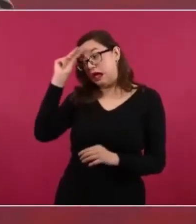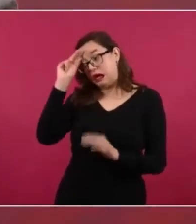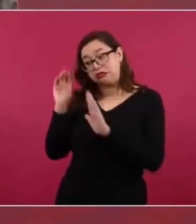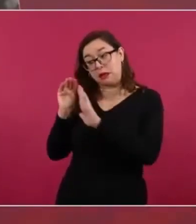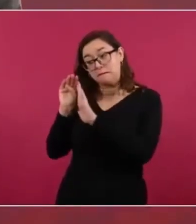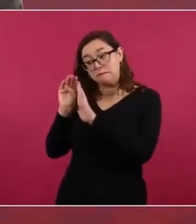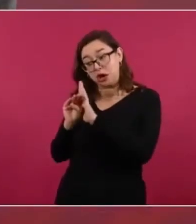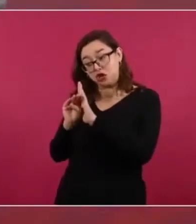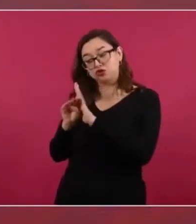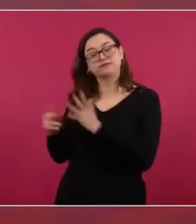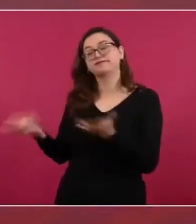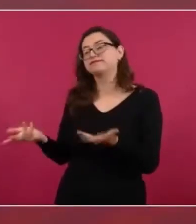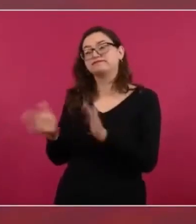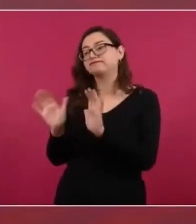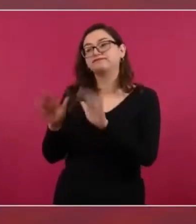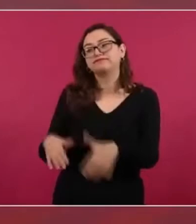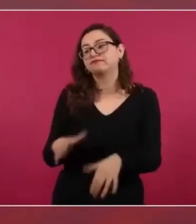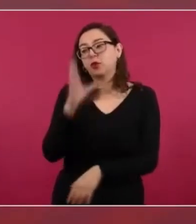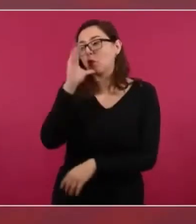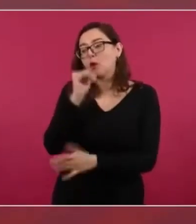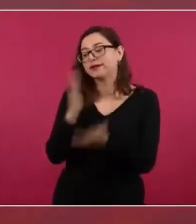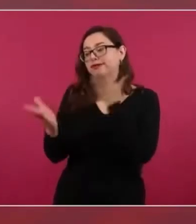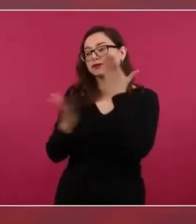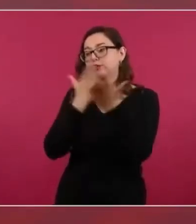la escuela se redujo a eso,